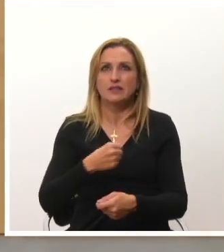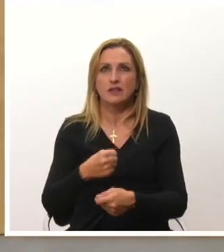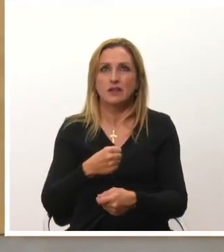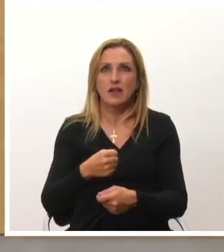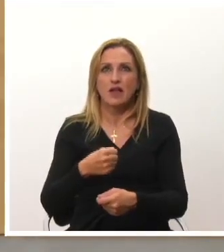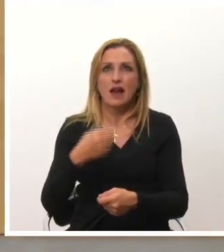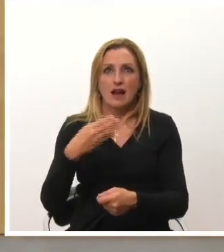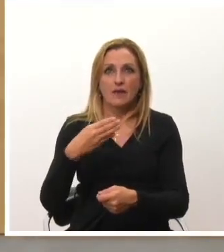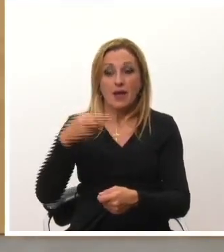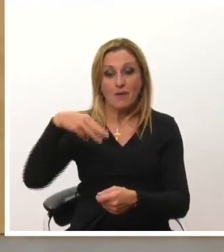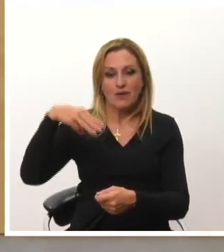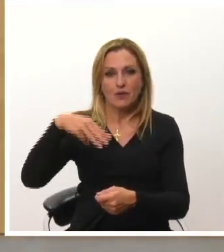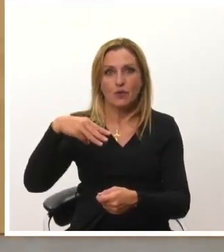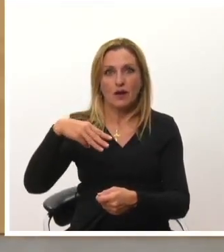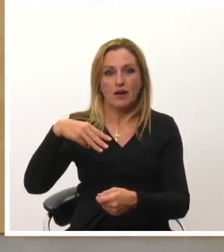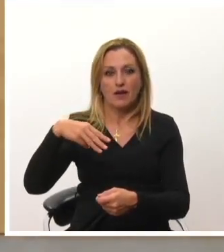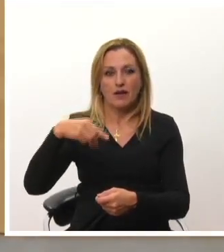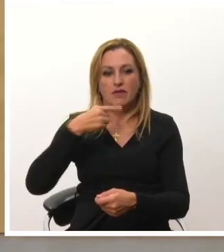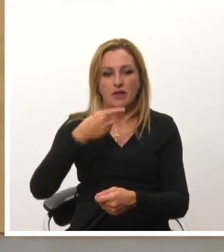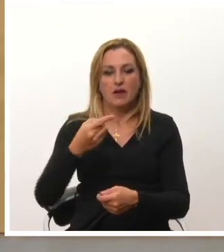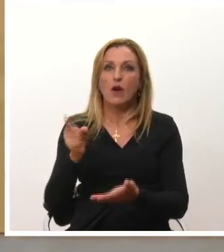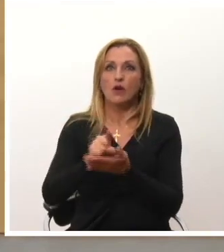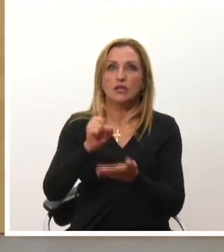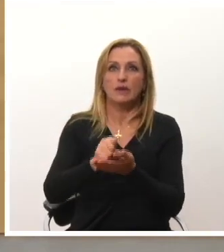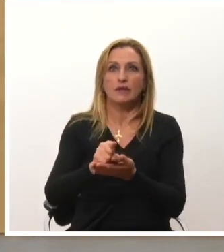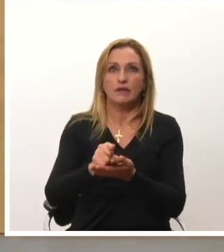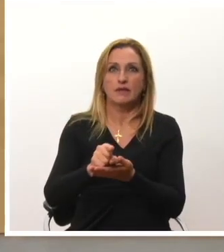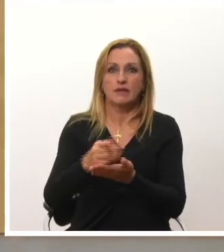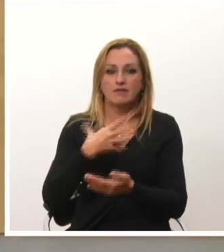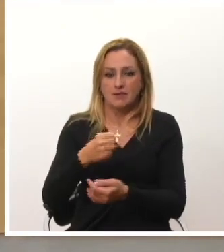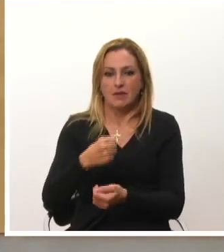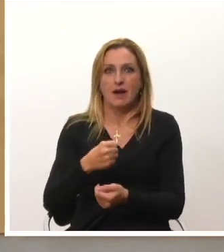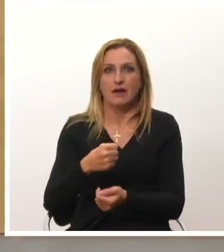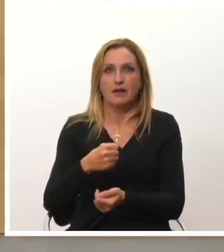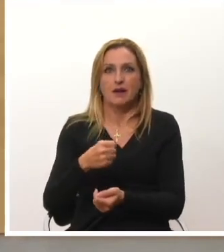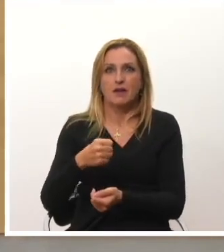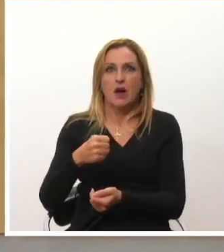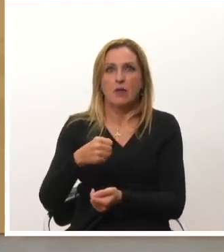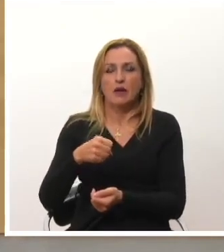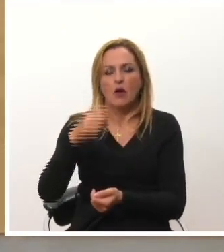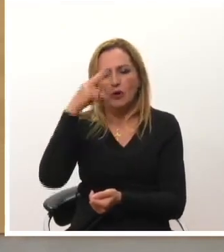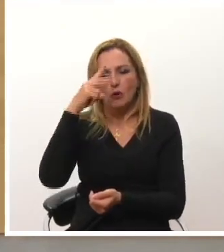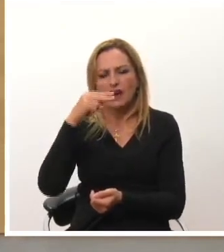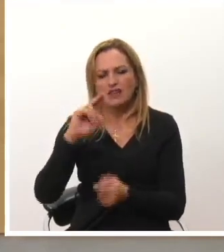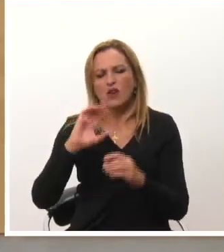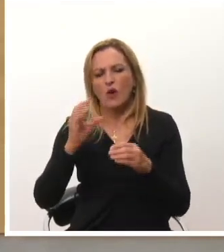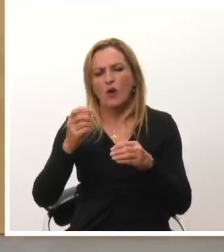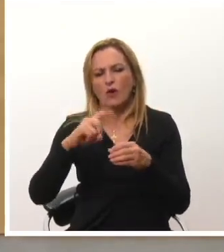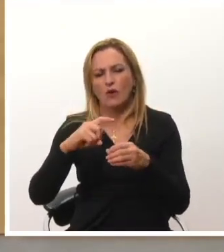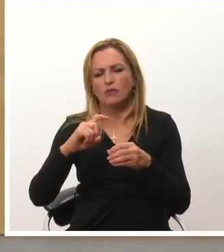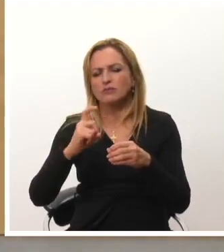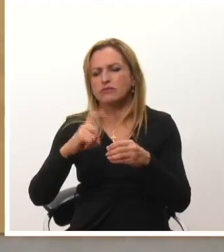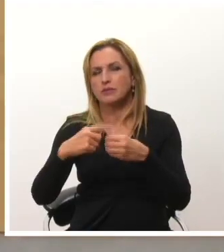vez mayúscula diga eso a ver si tiene narices bueno vuelve a preocuparse otra vez por el futuro de los miembros del gobierno No se preocupe Usted